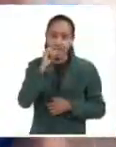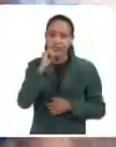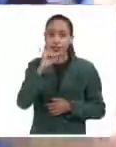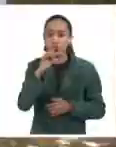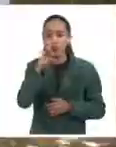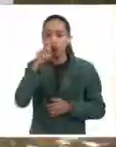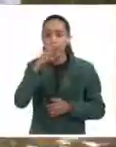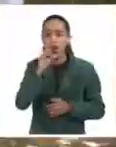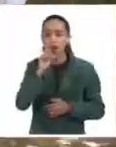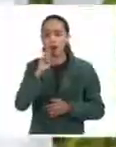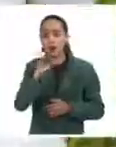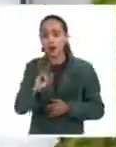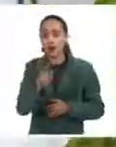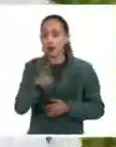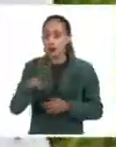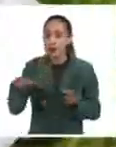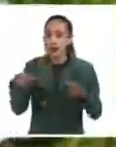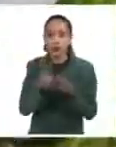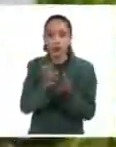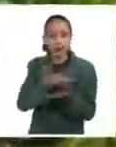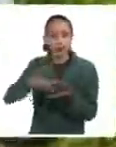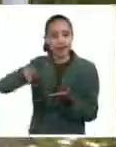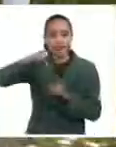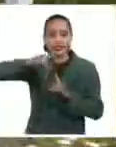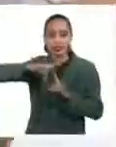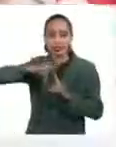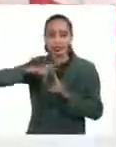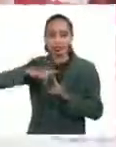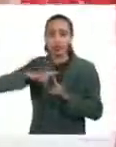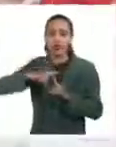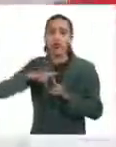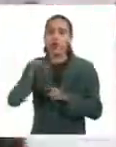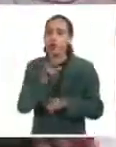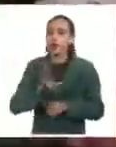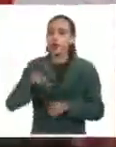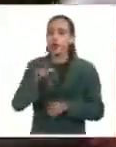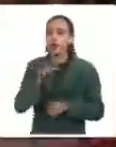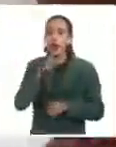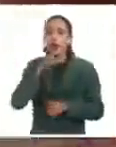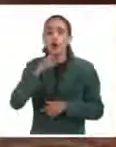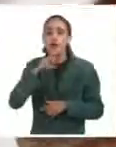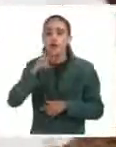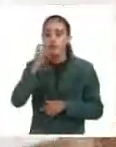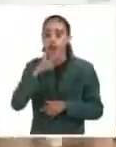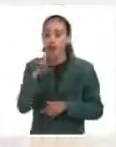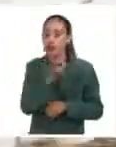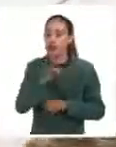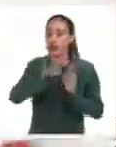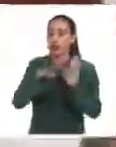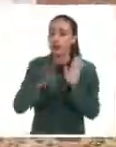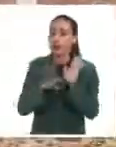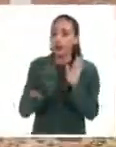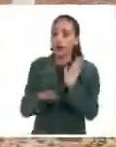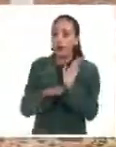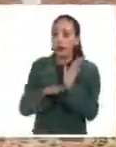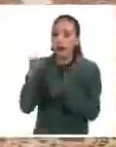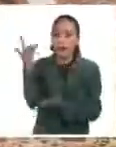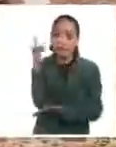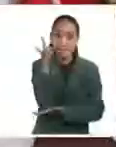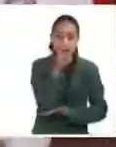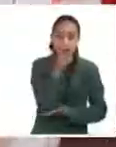congratula a los grupos danzarios tuneros, Impacto, Orígenes y Cueva, y al programa Palmas y Cañas, a